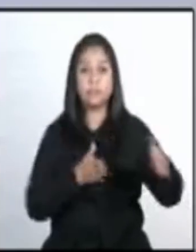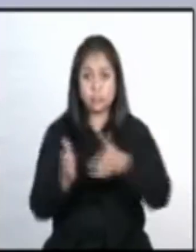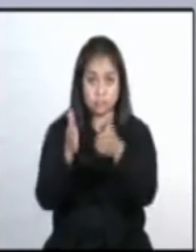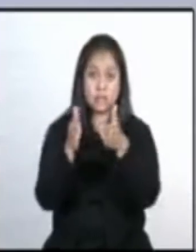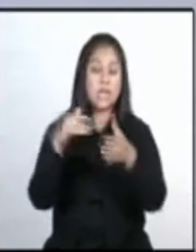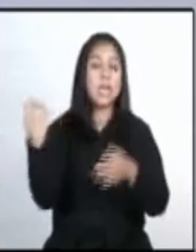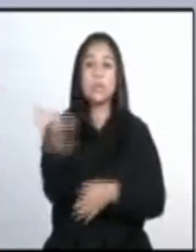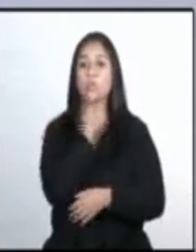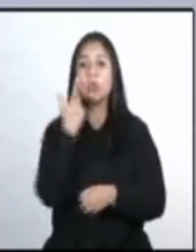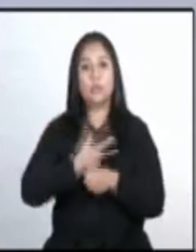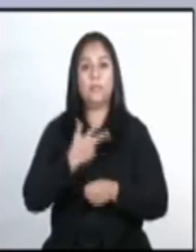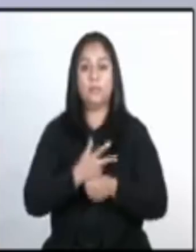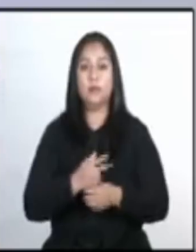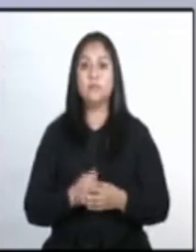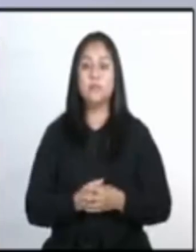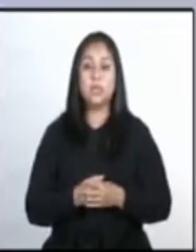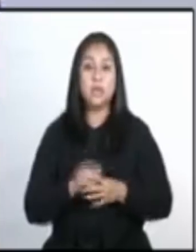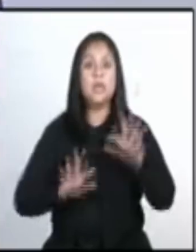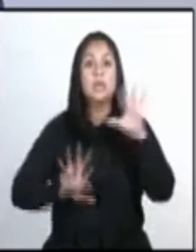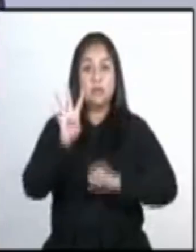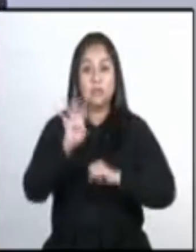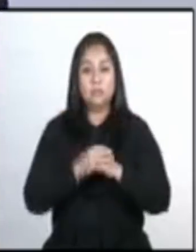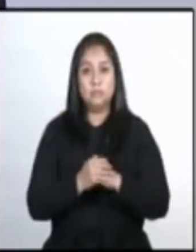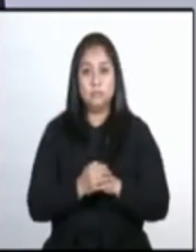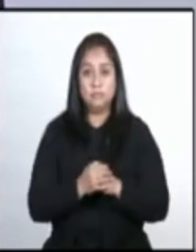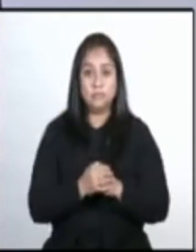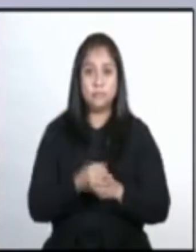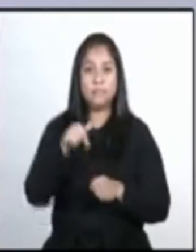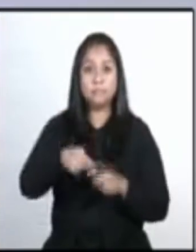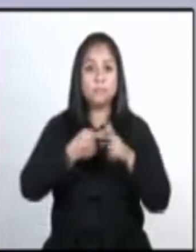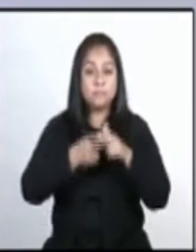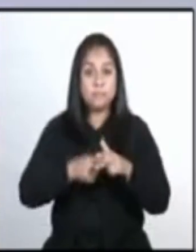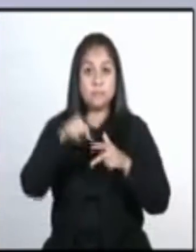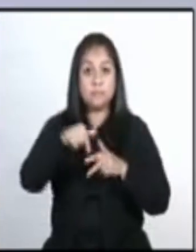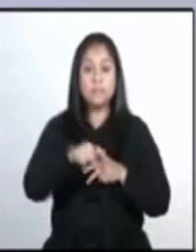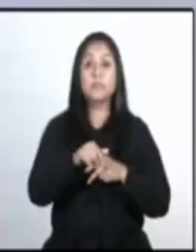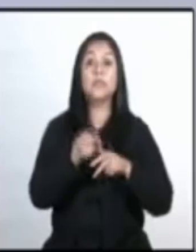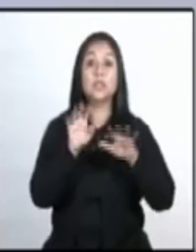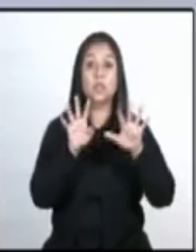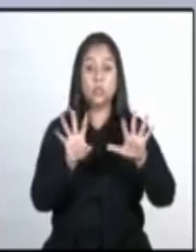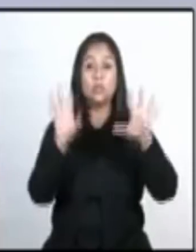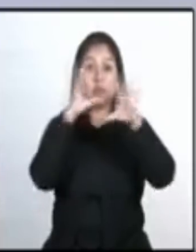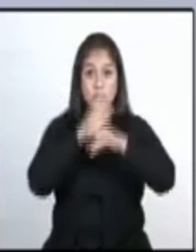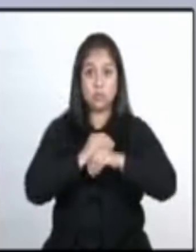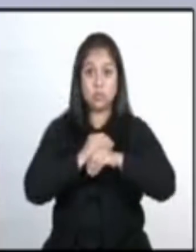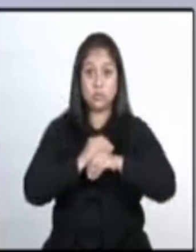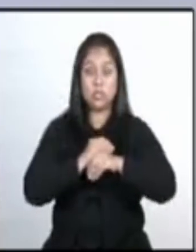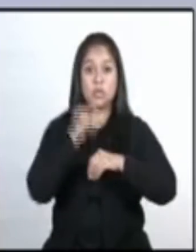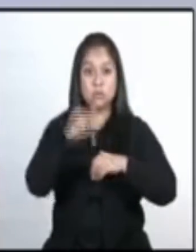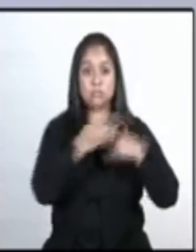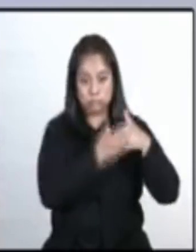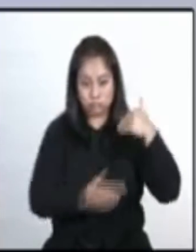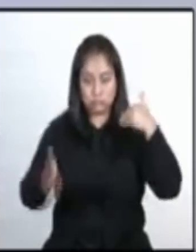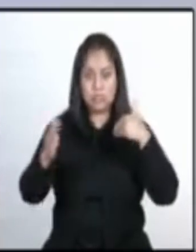territorio nacional. Décimo cuarto, a partir de las 21 horas de todos los días, mientras estas disposiciones estén